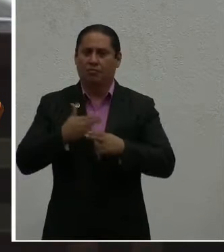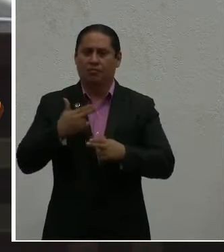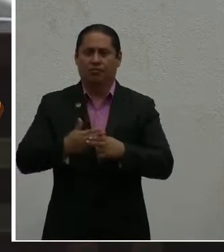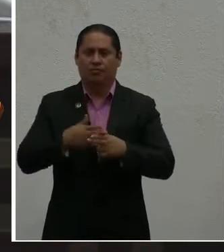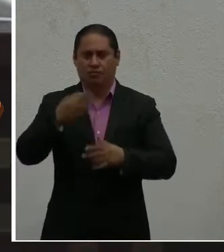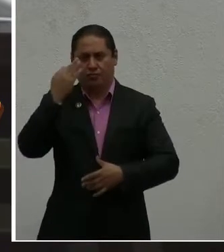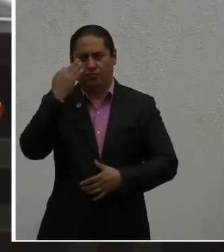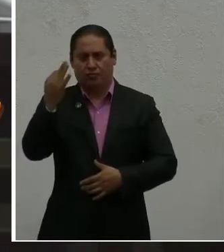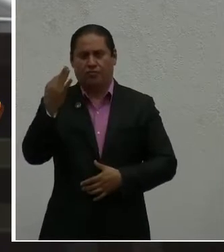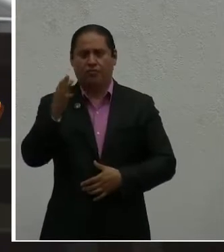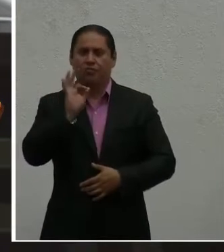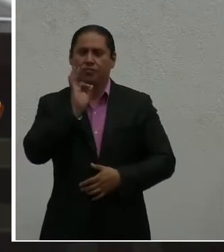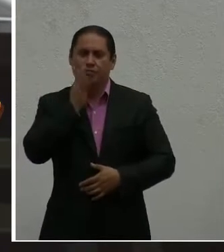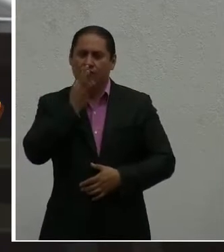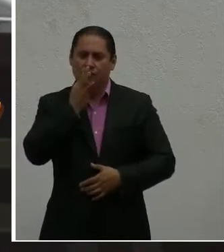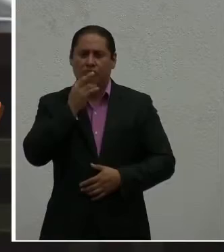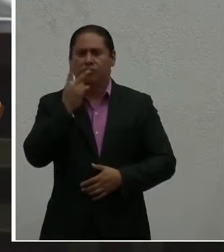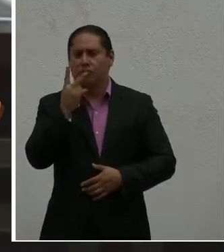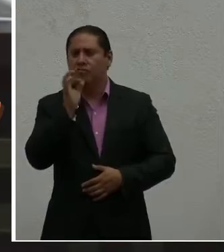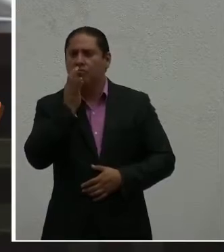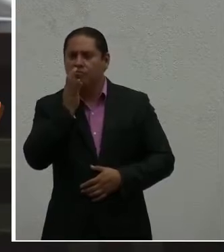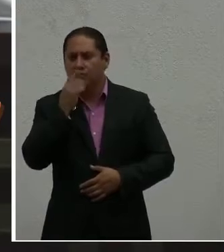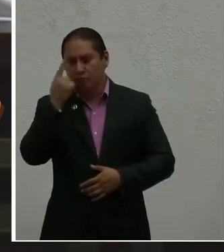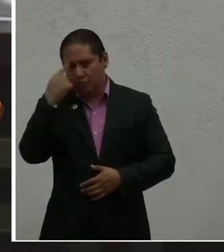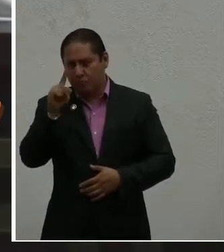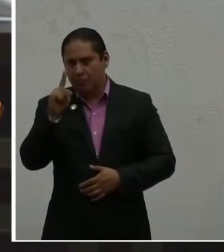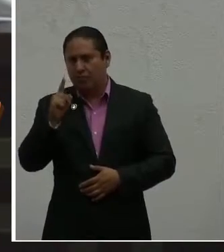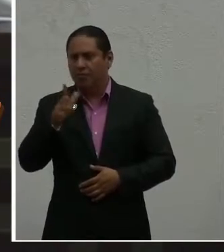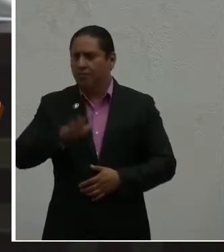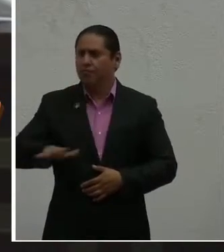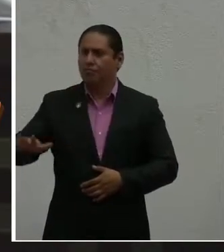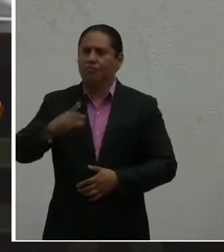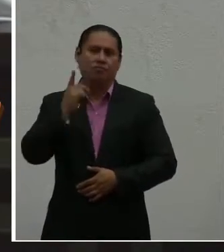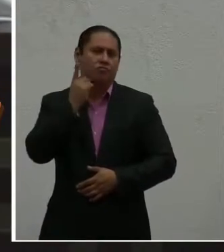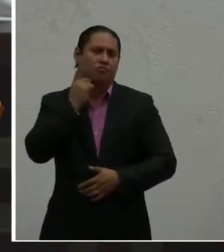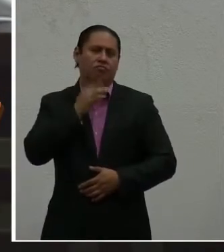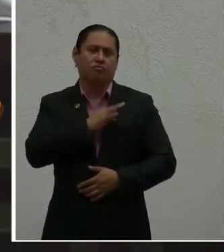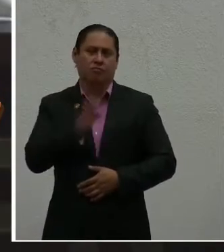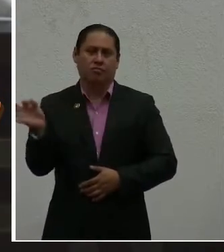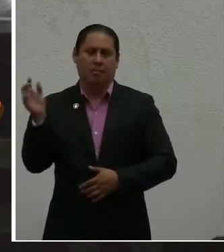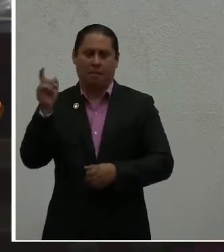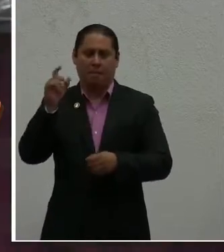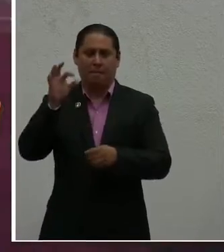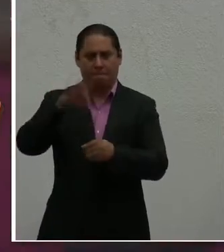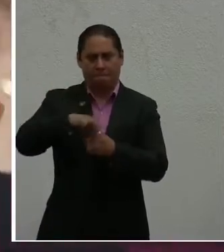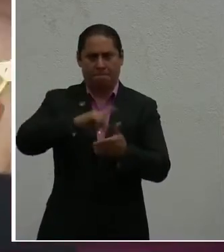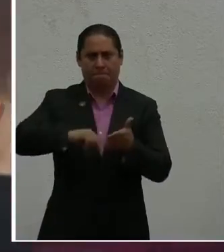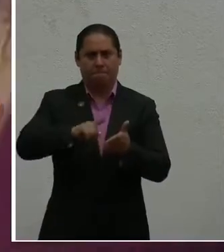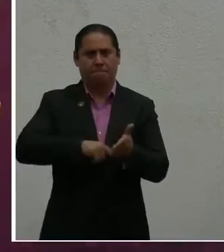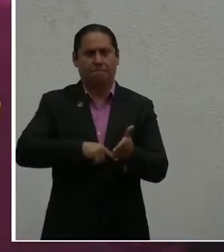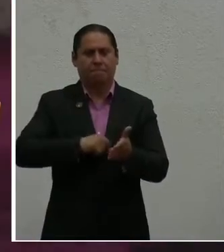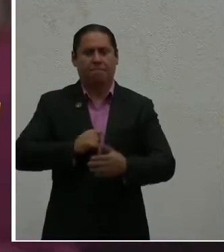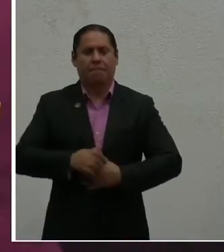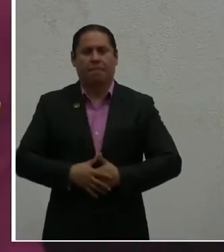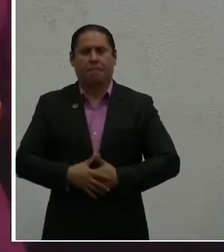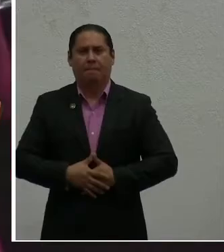por un tiempo máximo de 2 minutos para que las diputadas y los diputados emitan su voto.